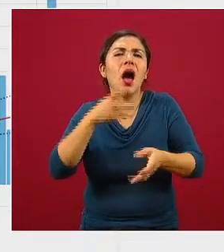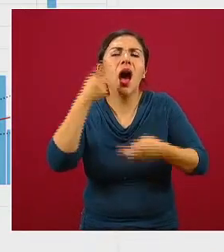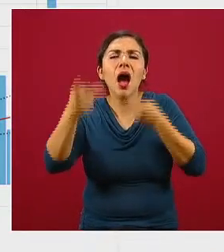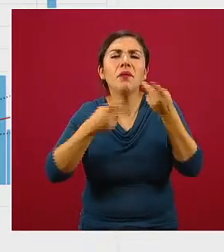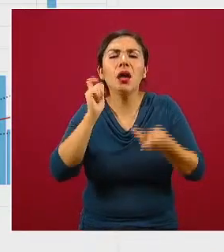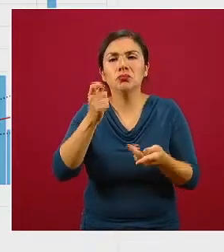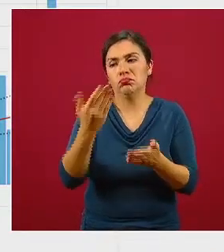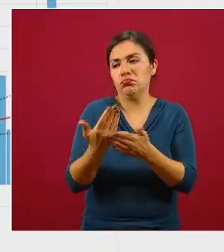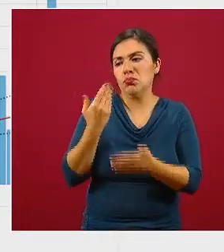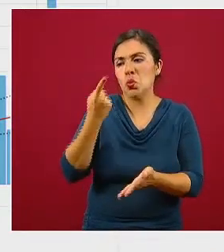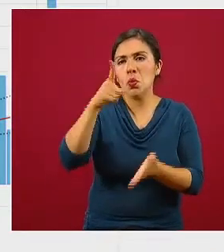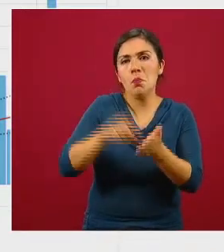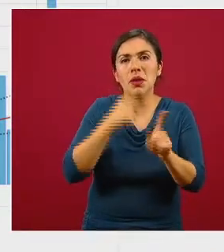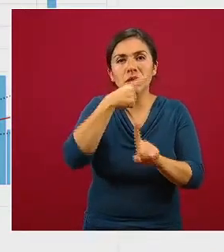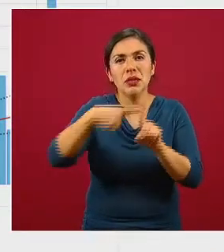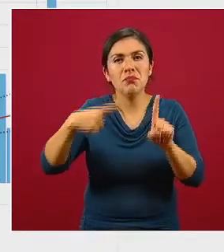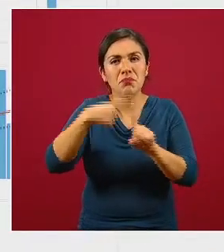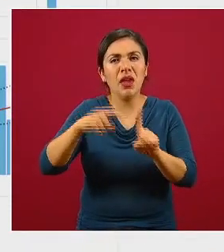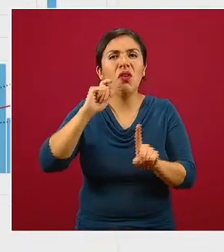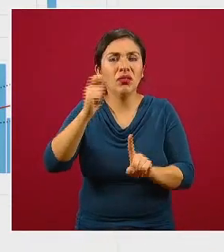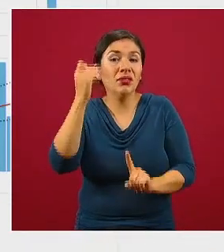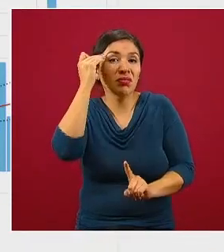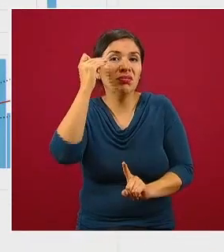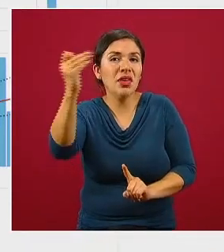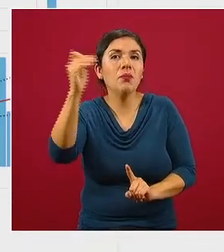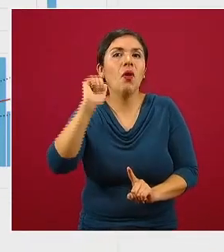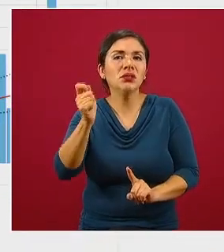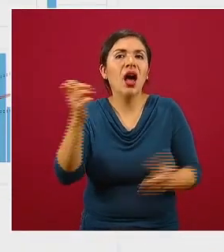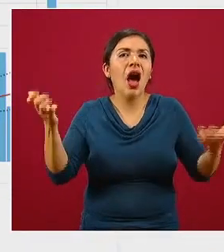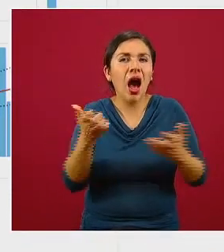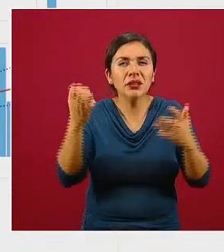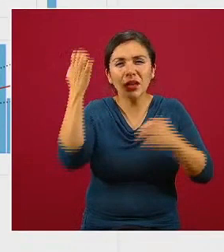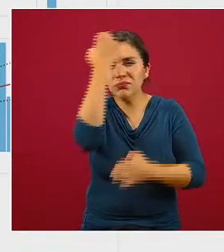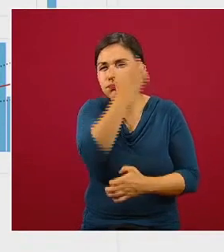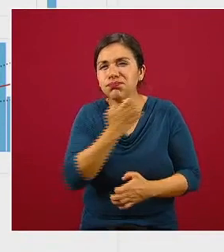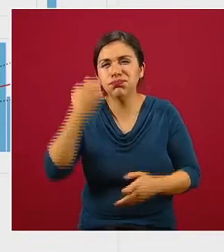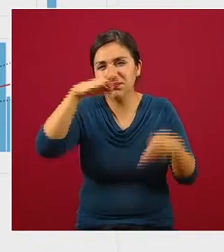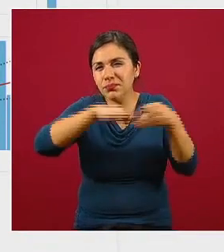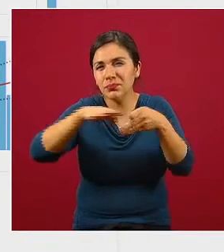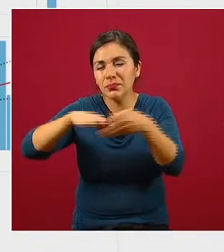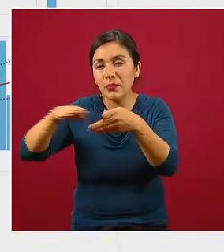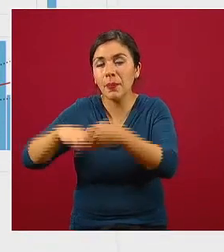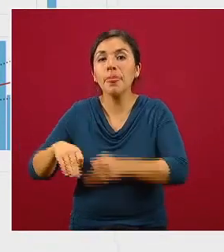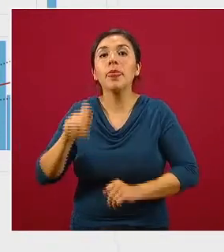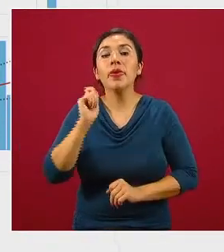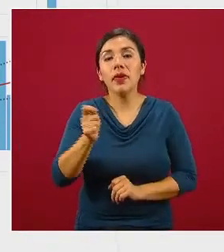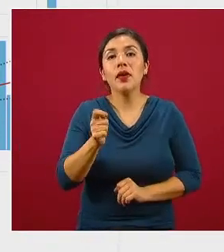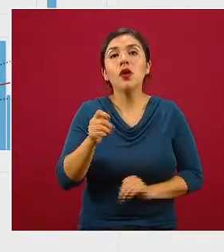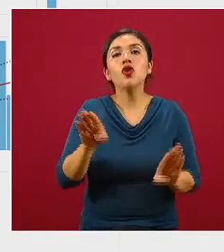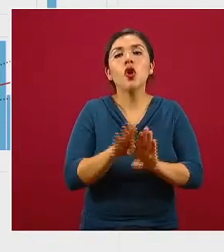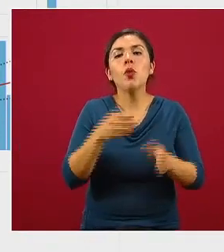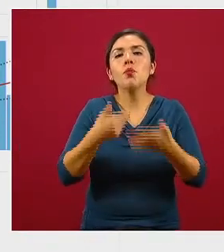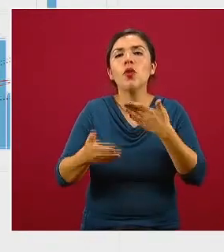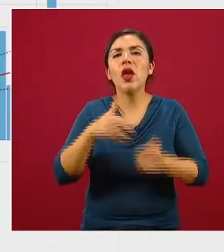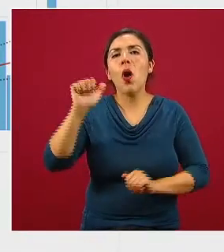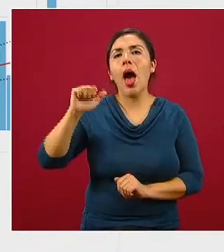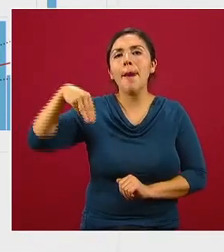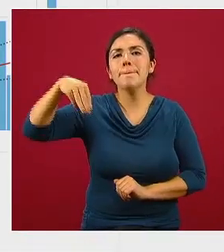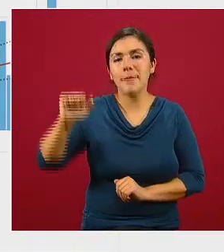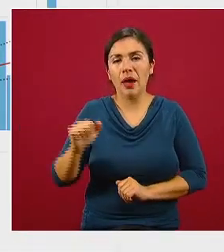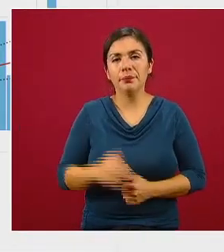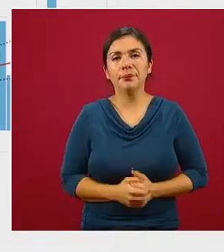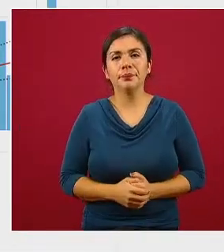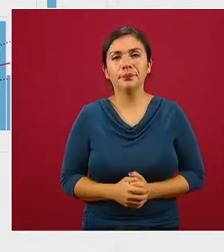medio, que es el tiempo en el que las hemos ido generando periódicamente, que es parte del modelo AMA. Entonces, si te